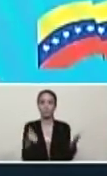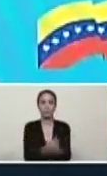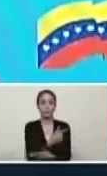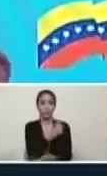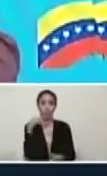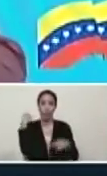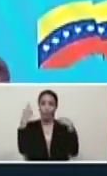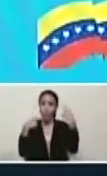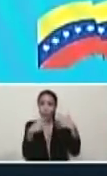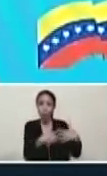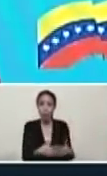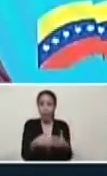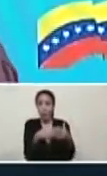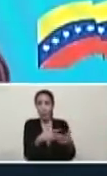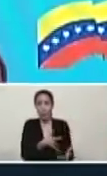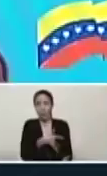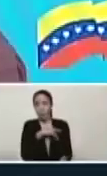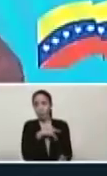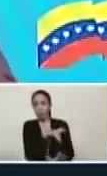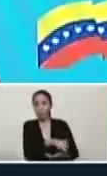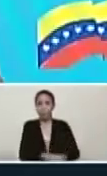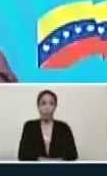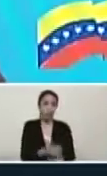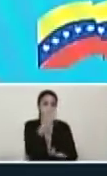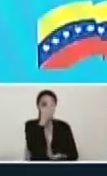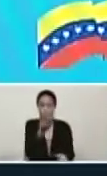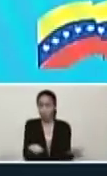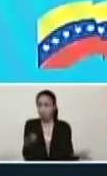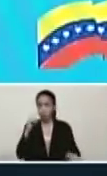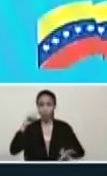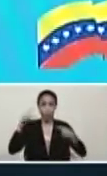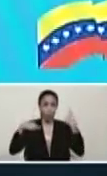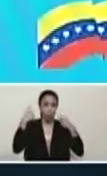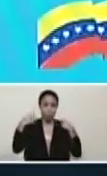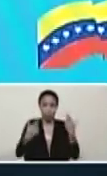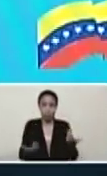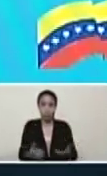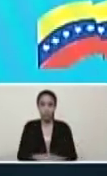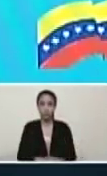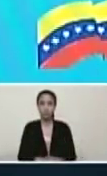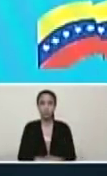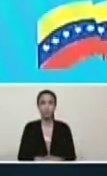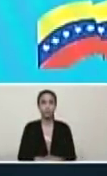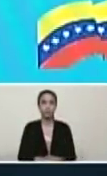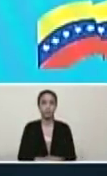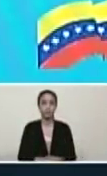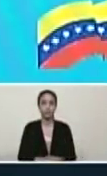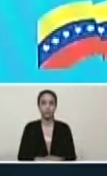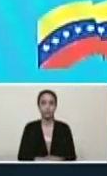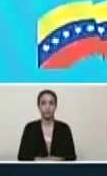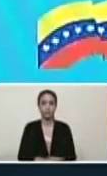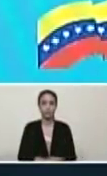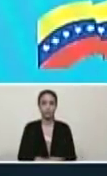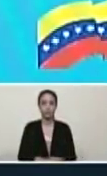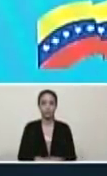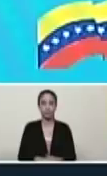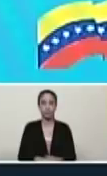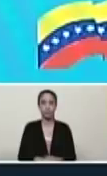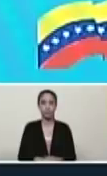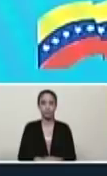locos aliados del imperio, se le van los tapones, se le van los tiempos. Se le van los tapones y se le van los